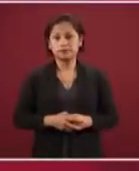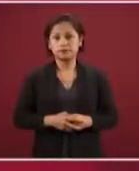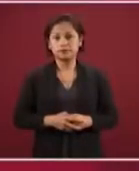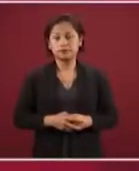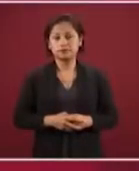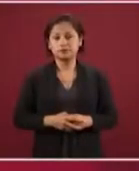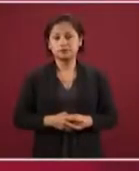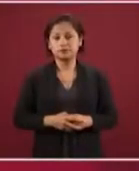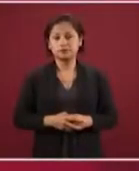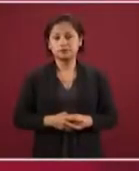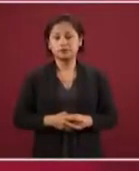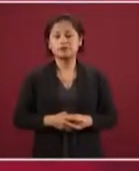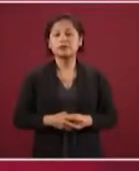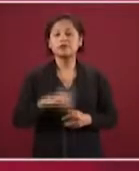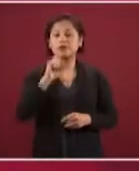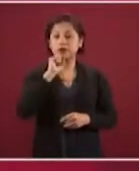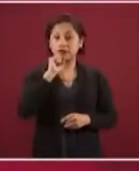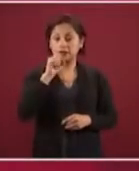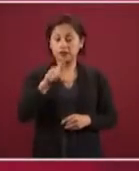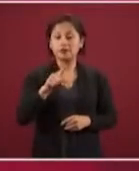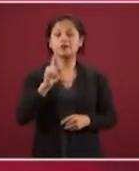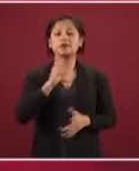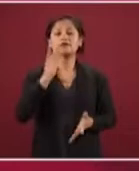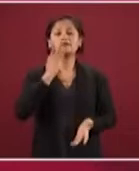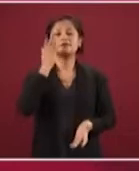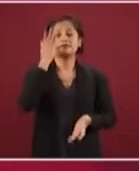en Hidalgo,